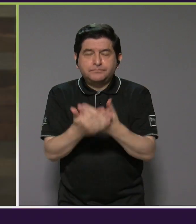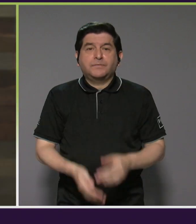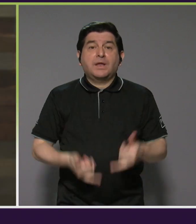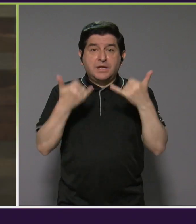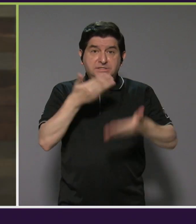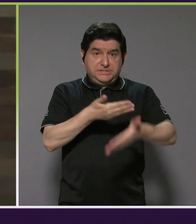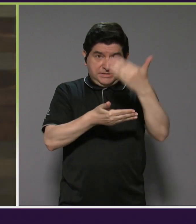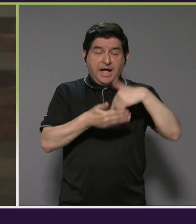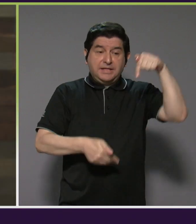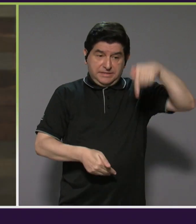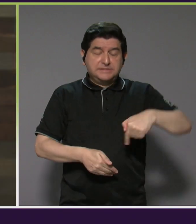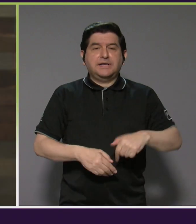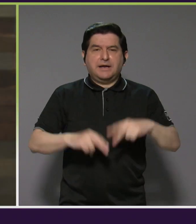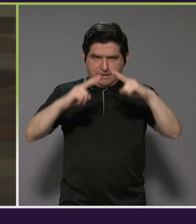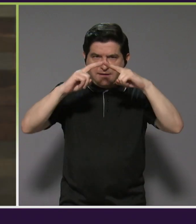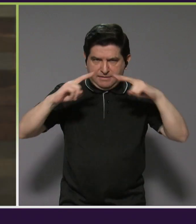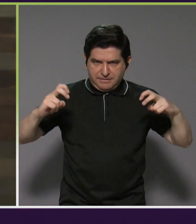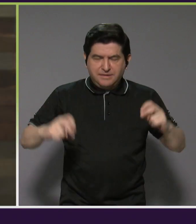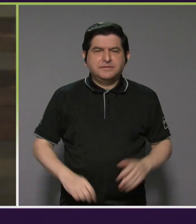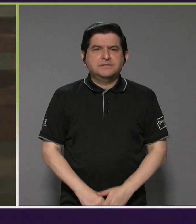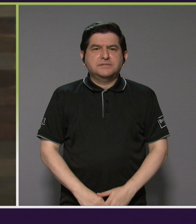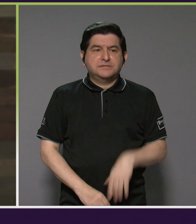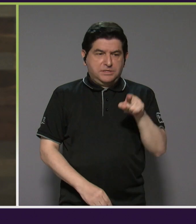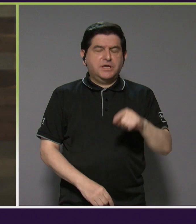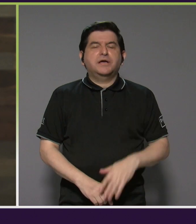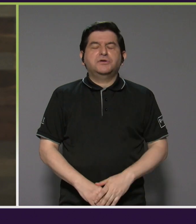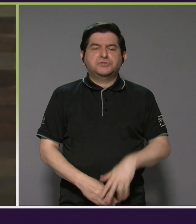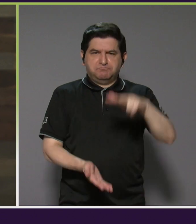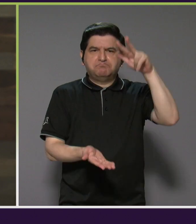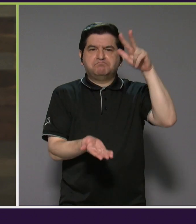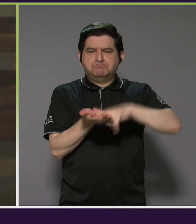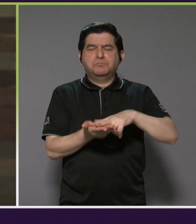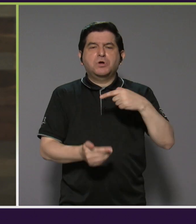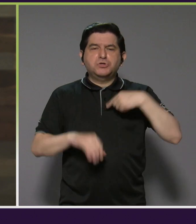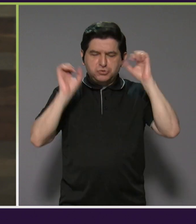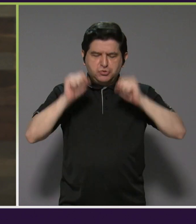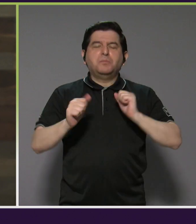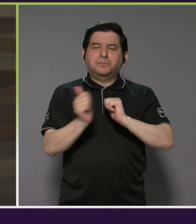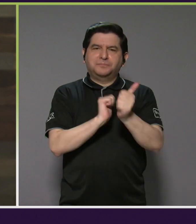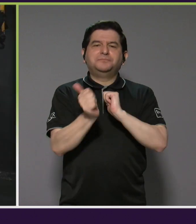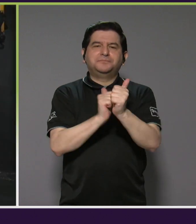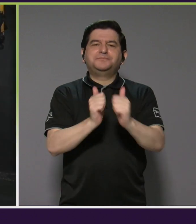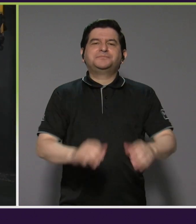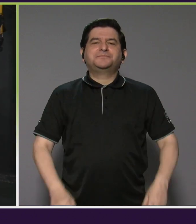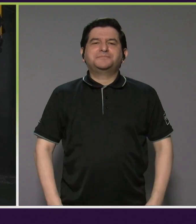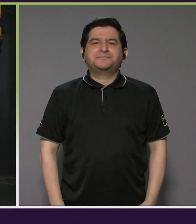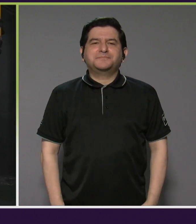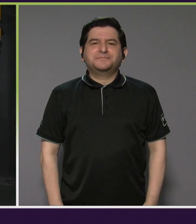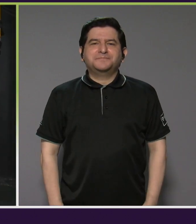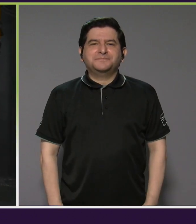habían hecho unos estudios aquí, y ya con eso pues dieron la luz verde de que sí era apta.